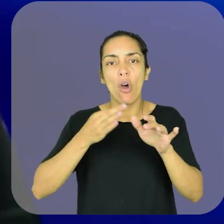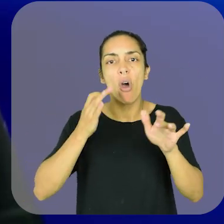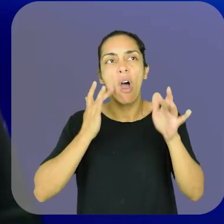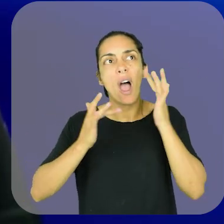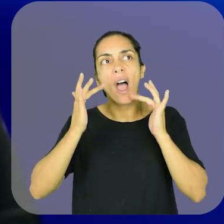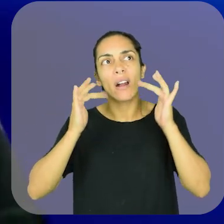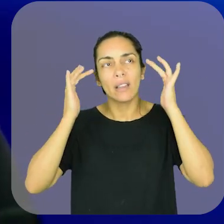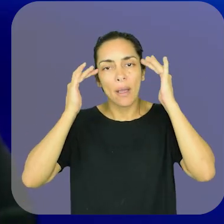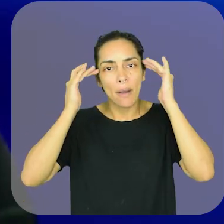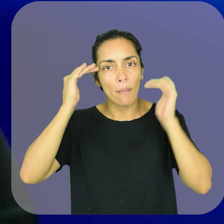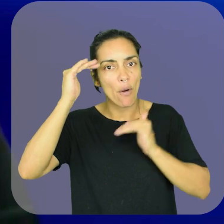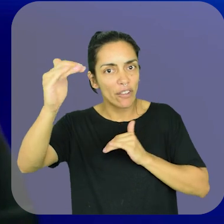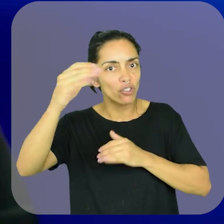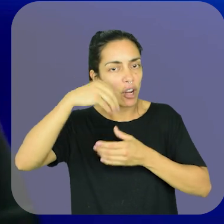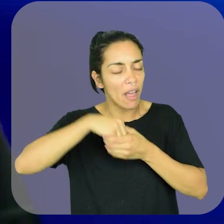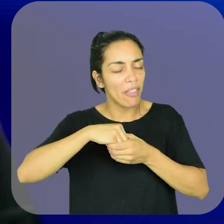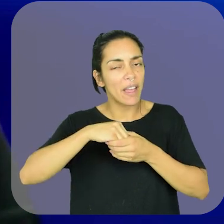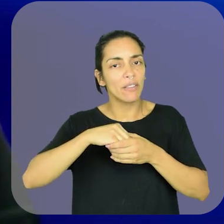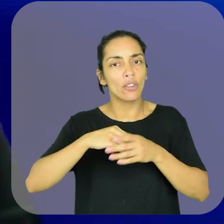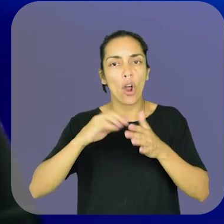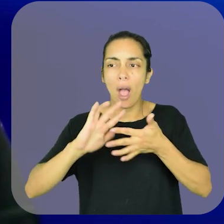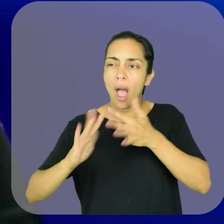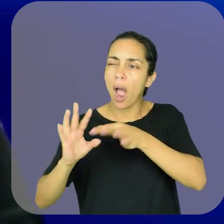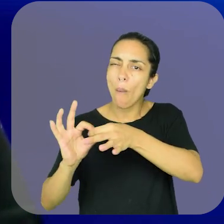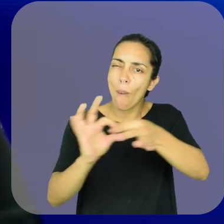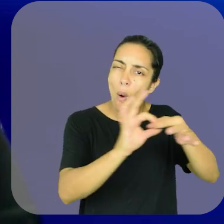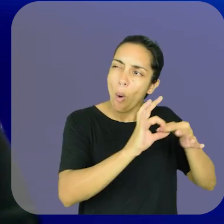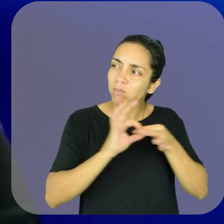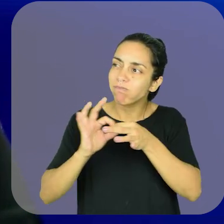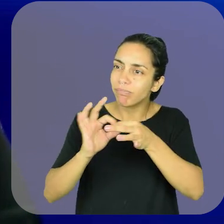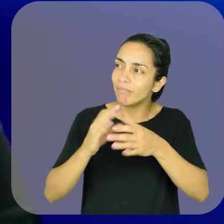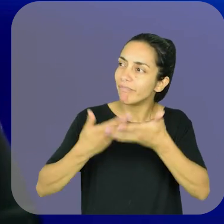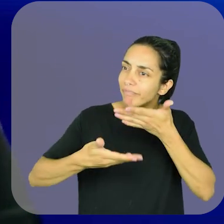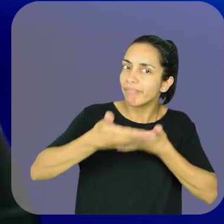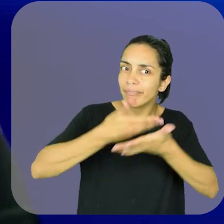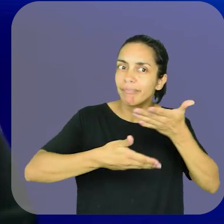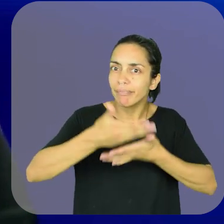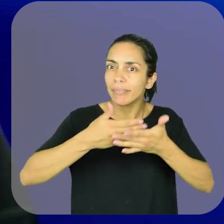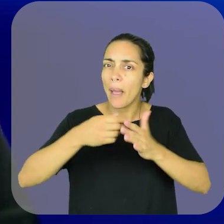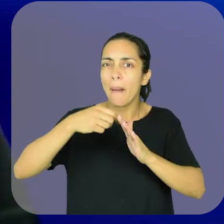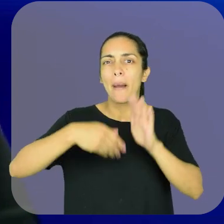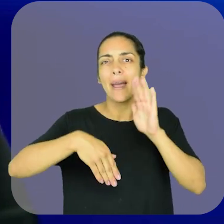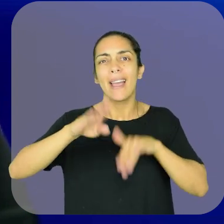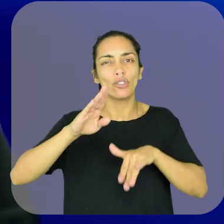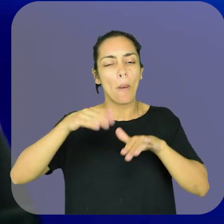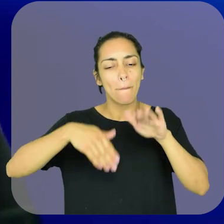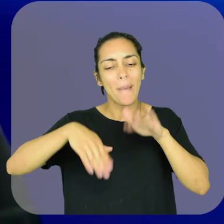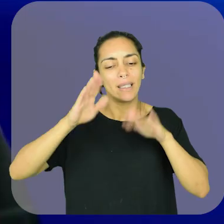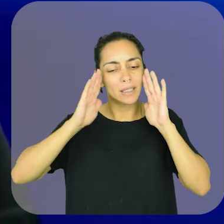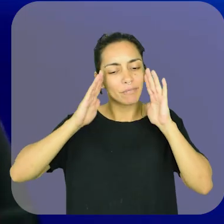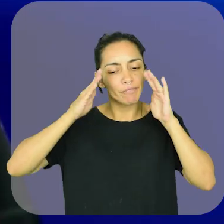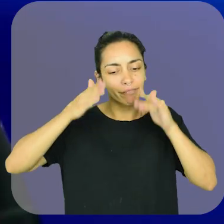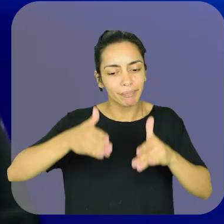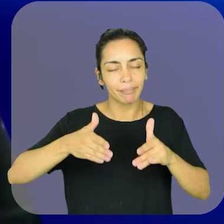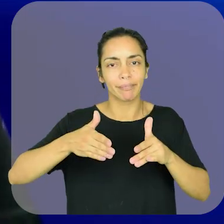lado, de una manera más profunda y por contraste, lo que sucede en la diversidad y el arte, cómo se ve en